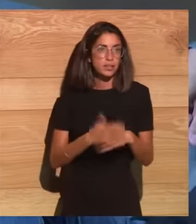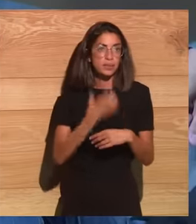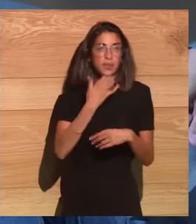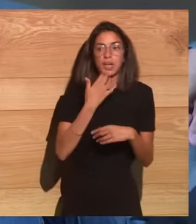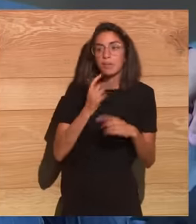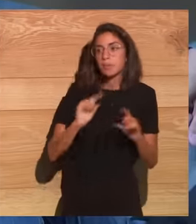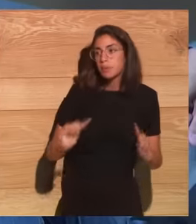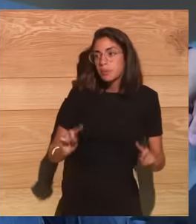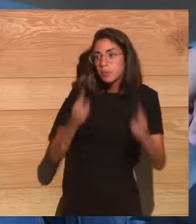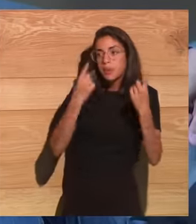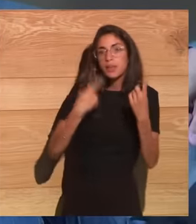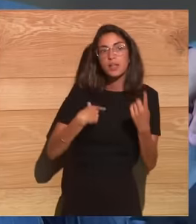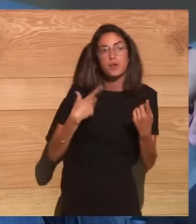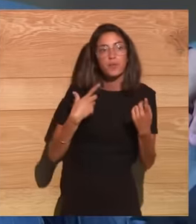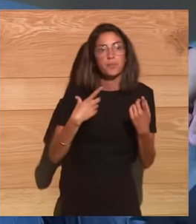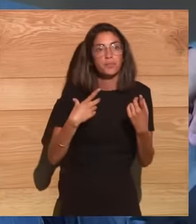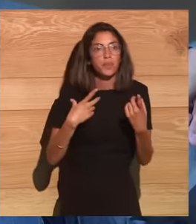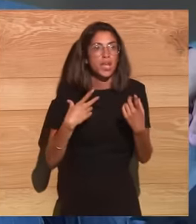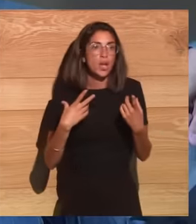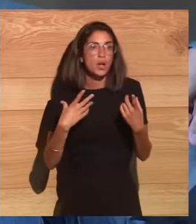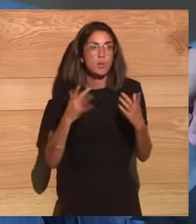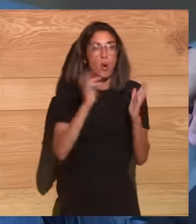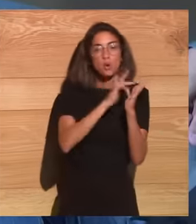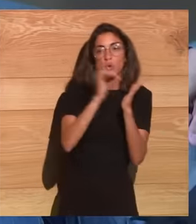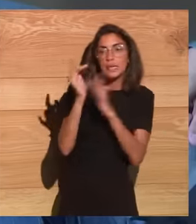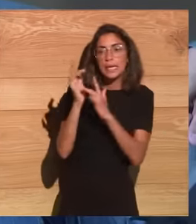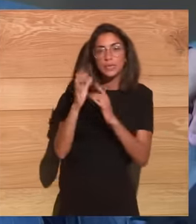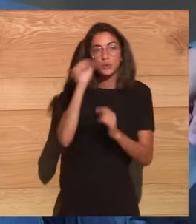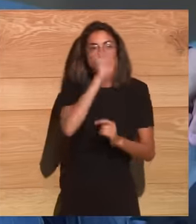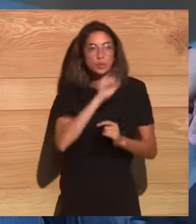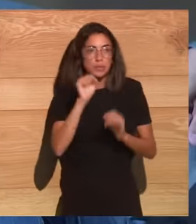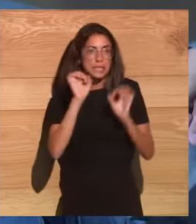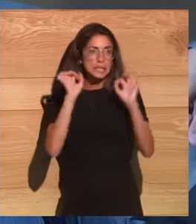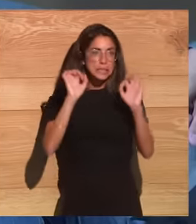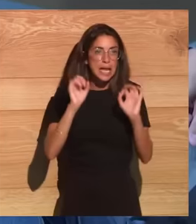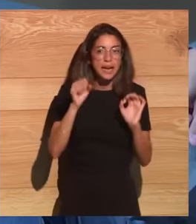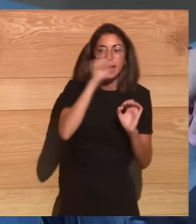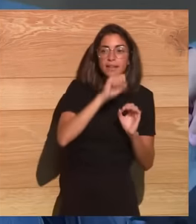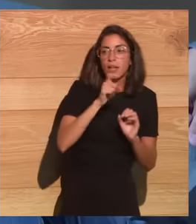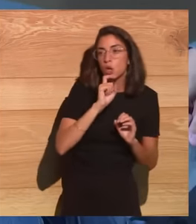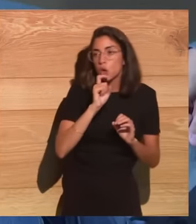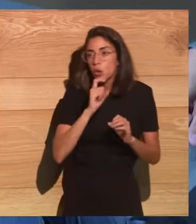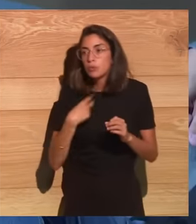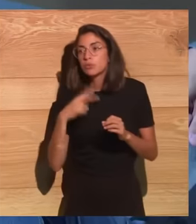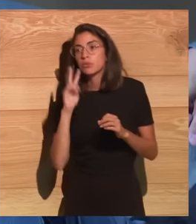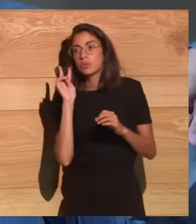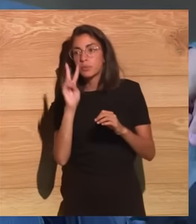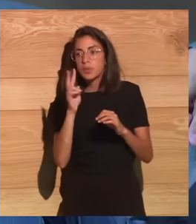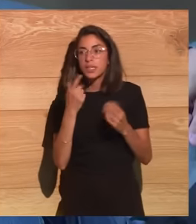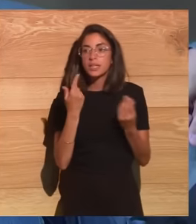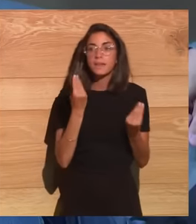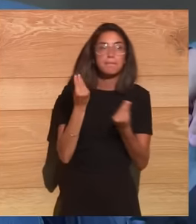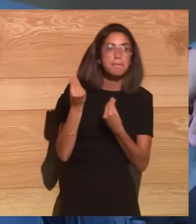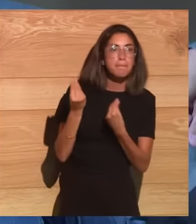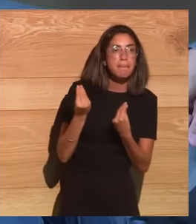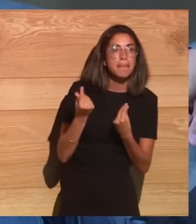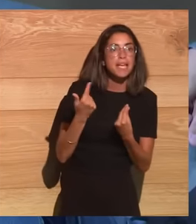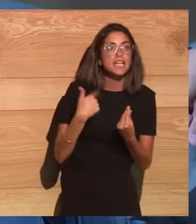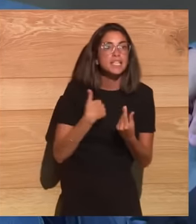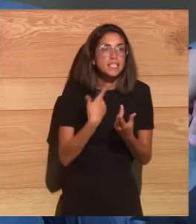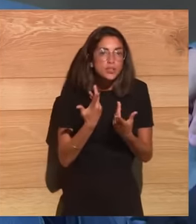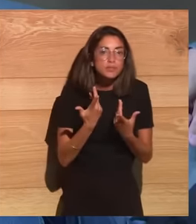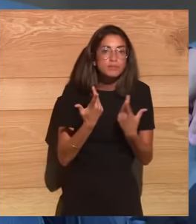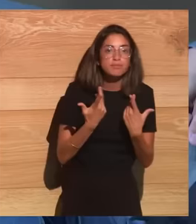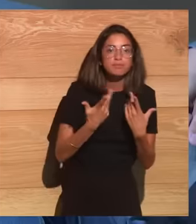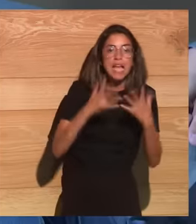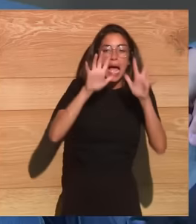Jesucristo Superstar y lo que me pasó en la cabeza y qué estaba pasando alrededor en mi vida y quién era yo y cuando empecé a